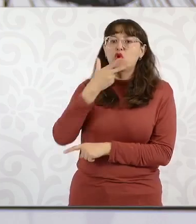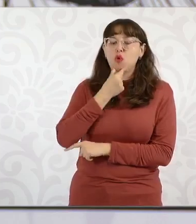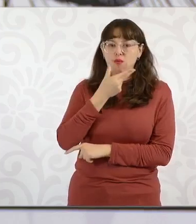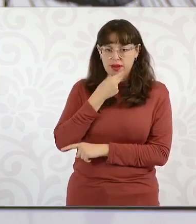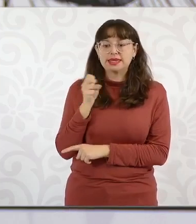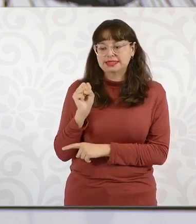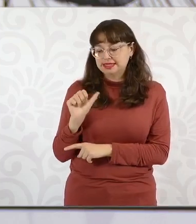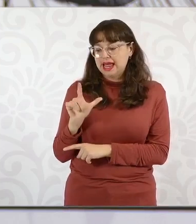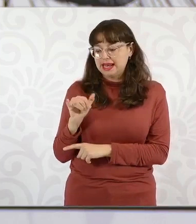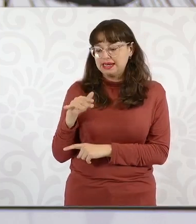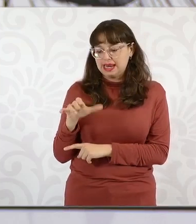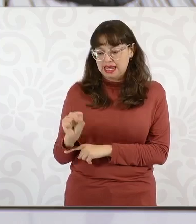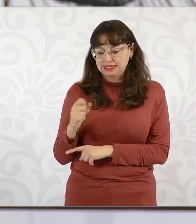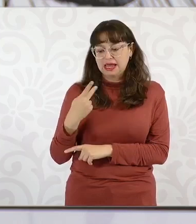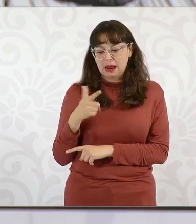Salinas Pliego